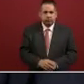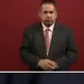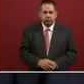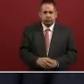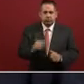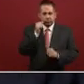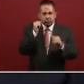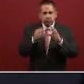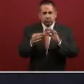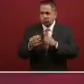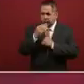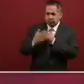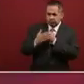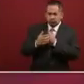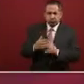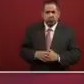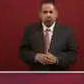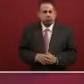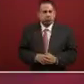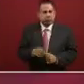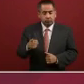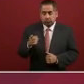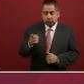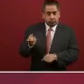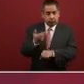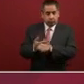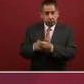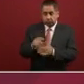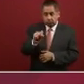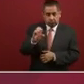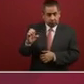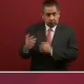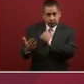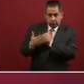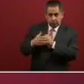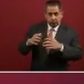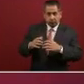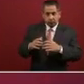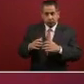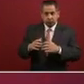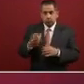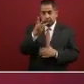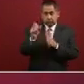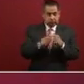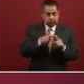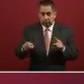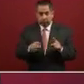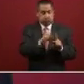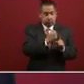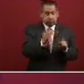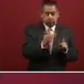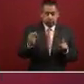ayer me informó la secretaria de economía que en el primer trimestre del año